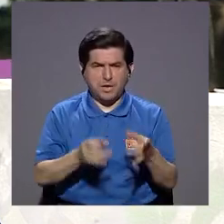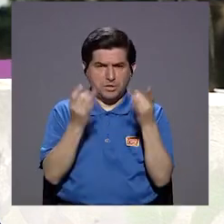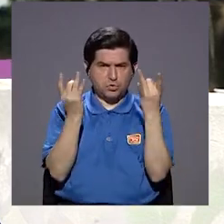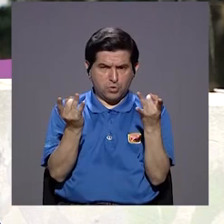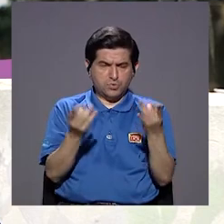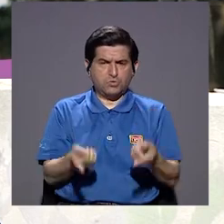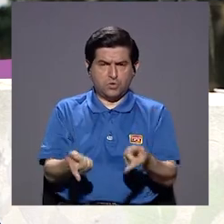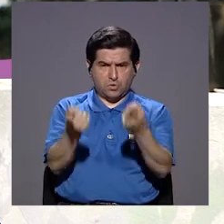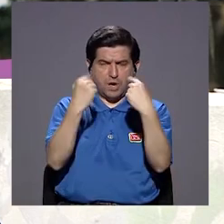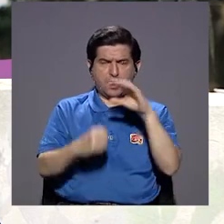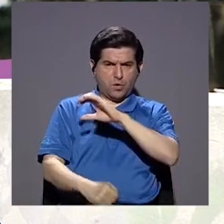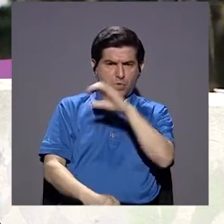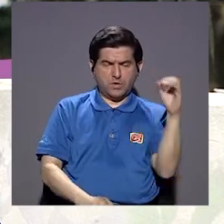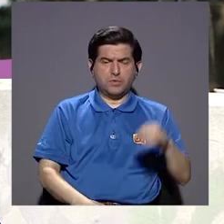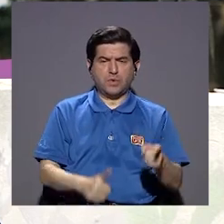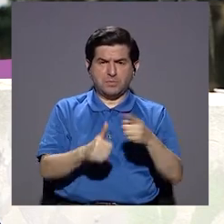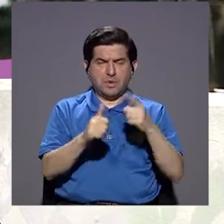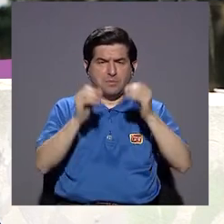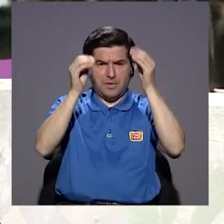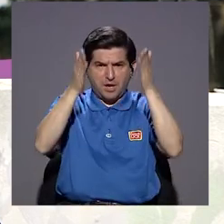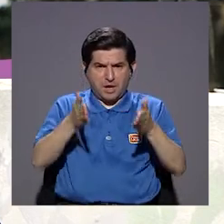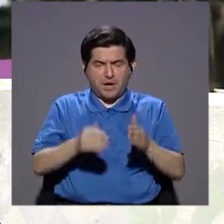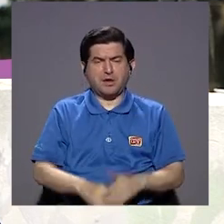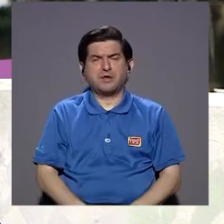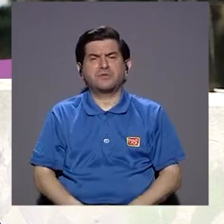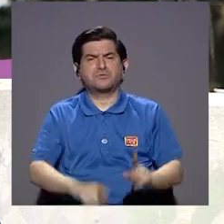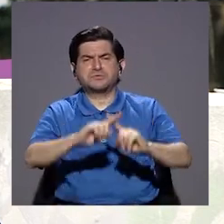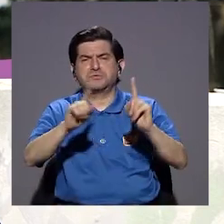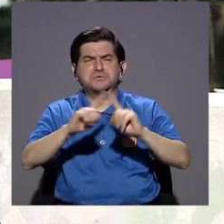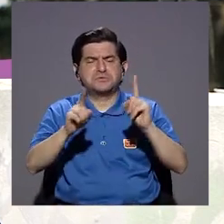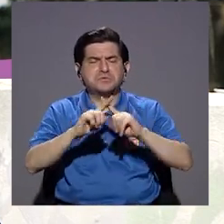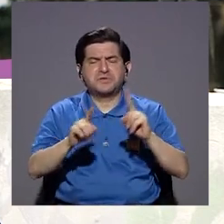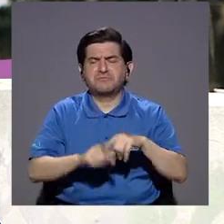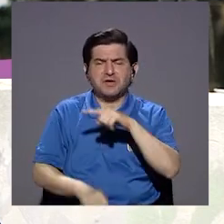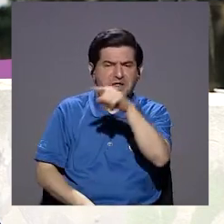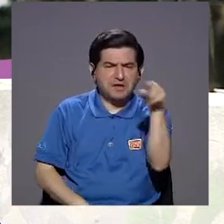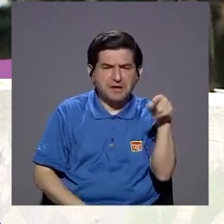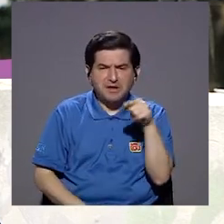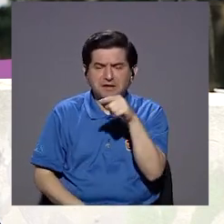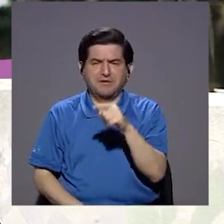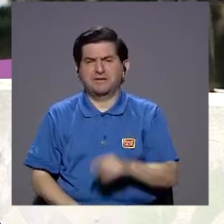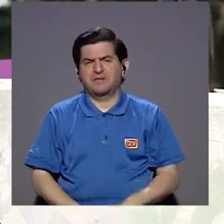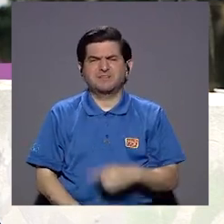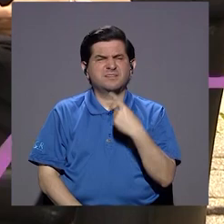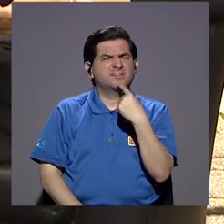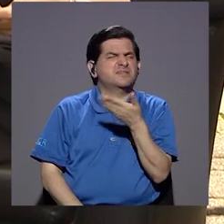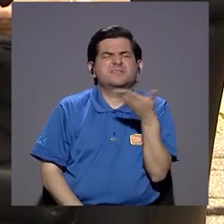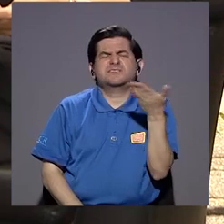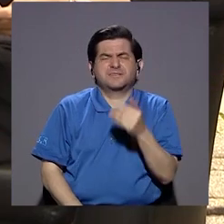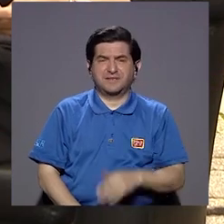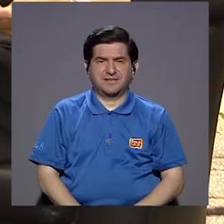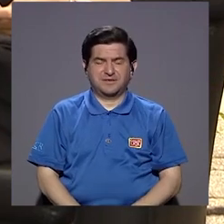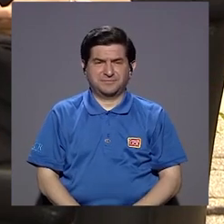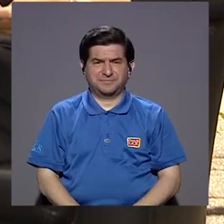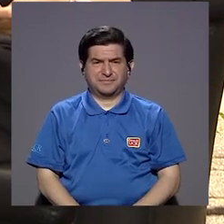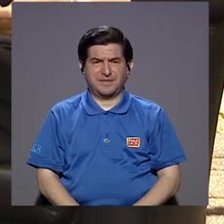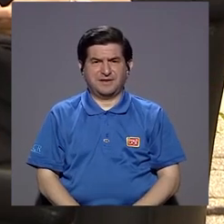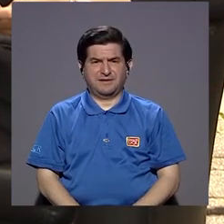el yoga empezó a llegar a Occidente, los primeros maestros como Iyengar, Patavi Joyce y todos estos